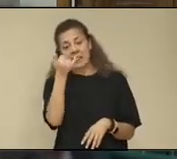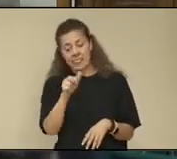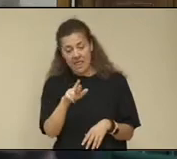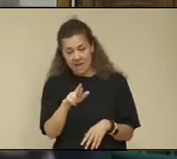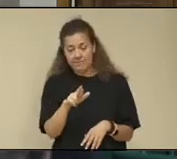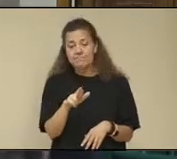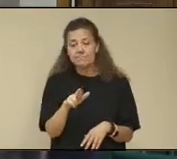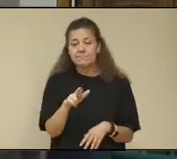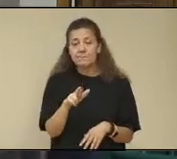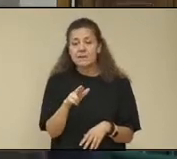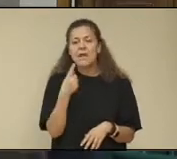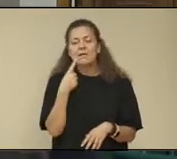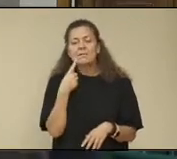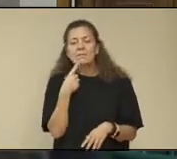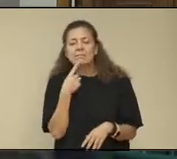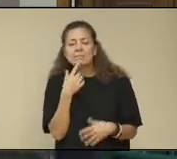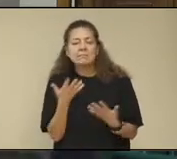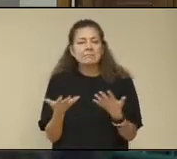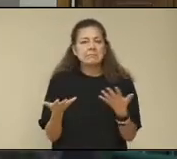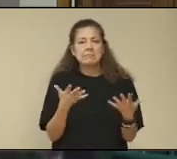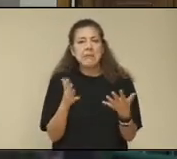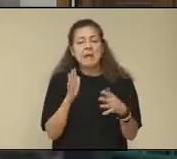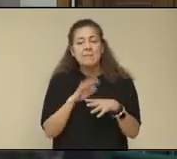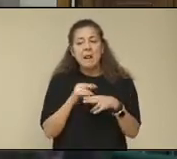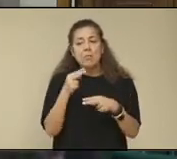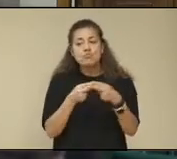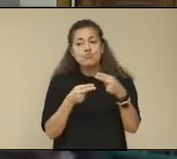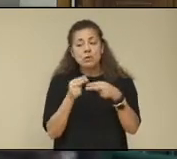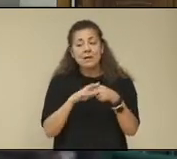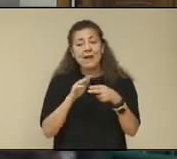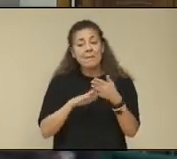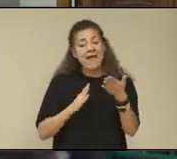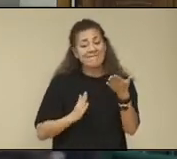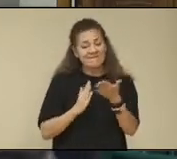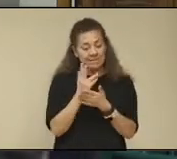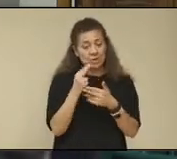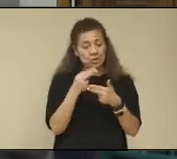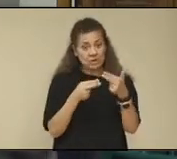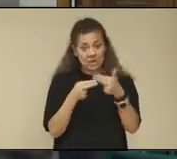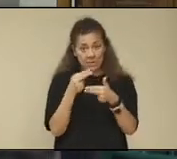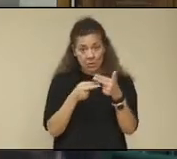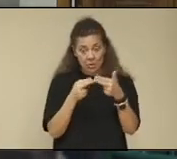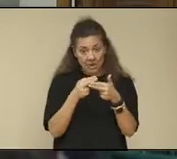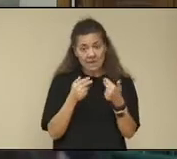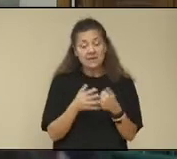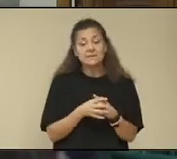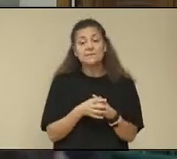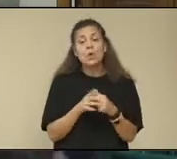que codificaban, digamos, para proteínas, para fragmentos de proteínas, epítopos,